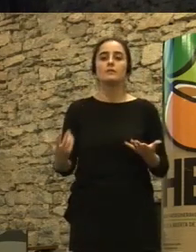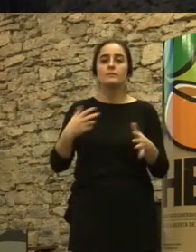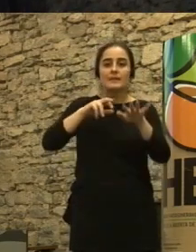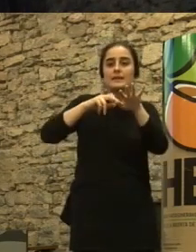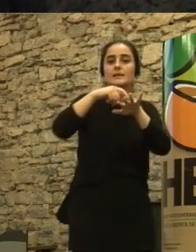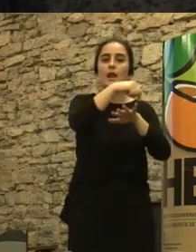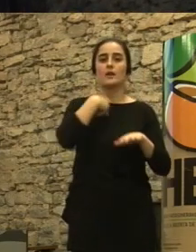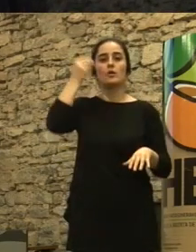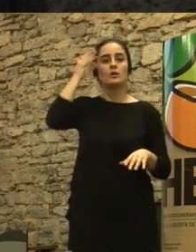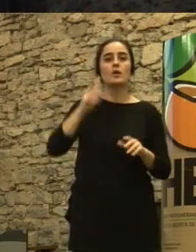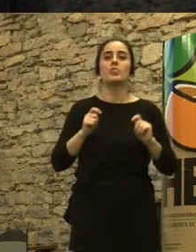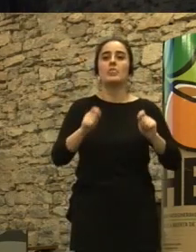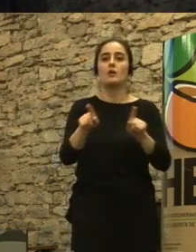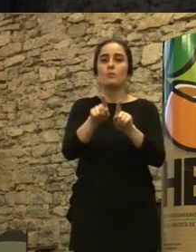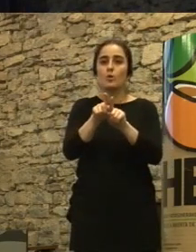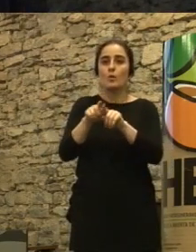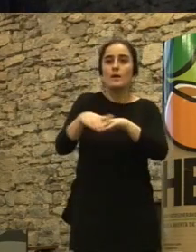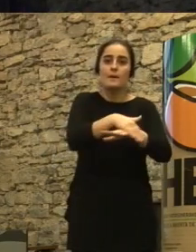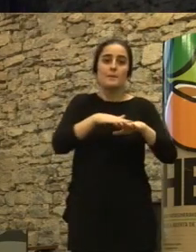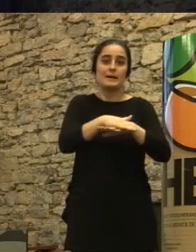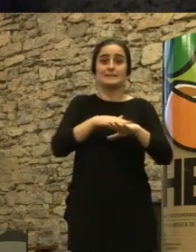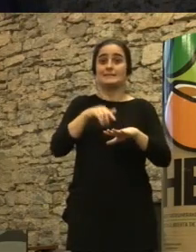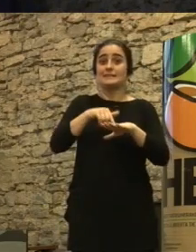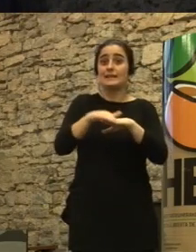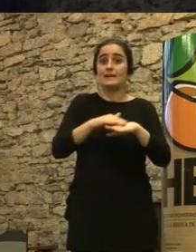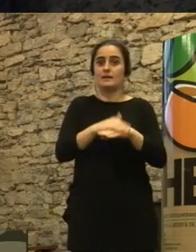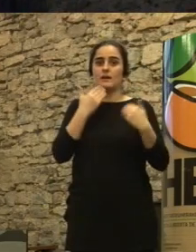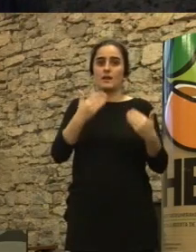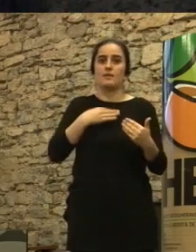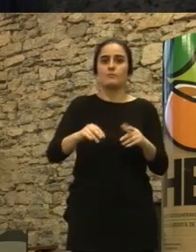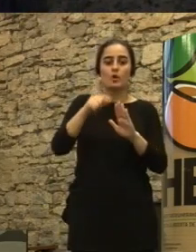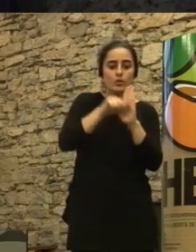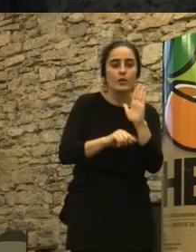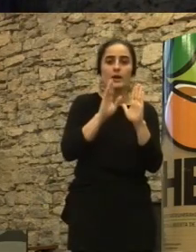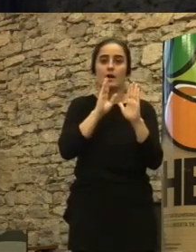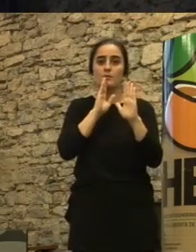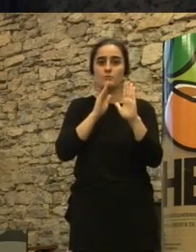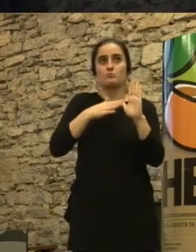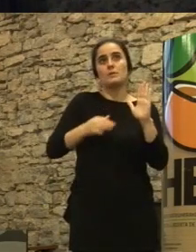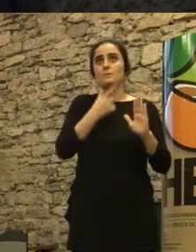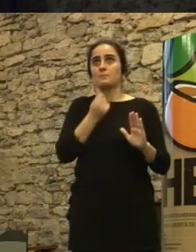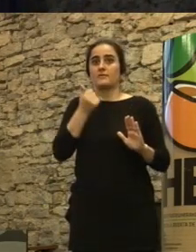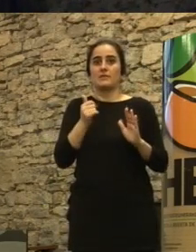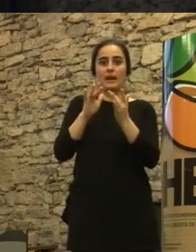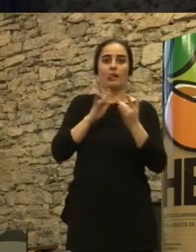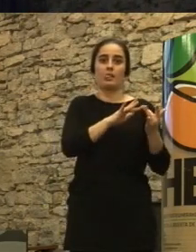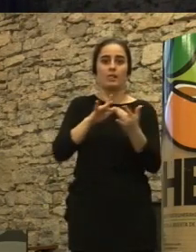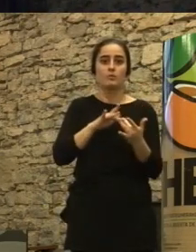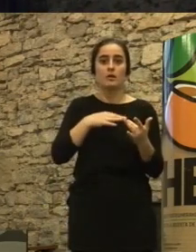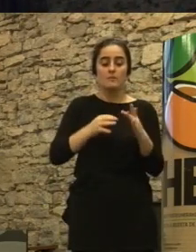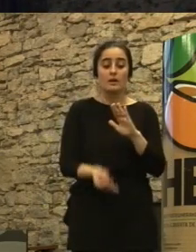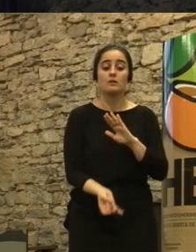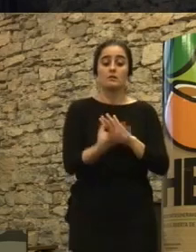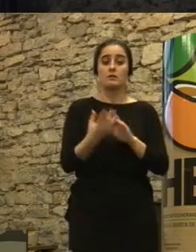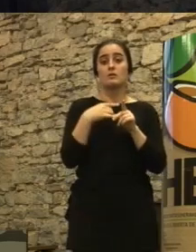yo creo que lo que crea es el caldo de cultivo que permite que en esas condiciones más favorables al encuentro sucedan